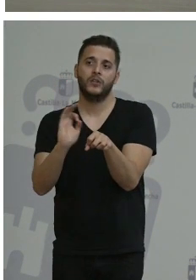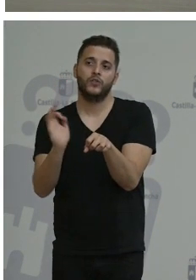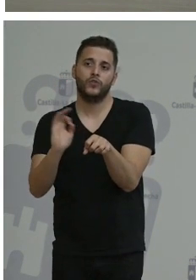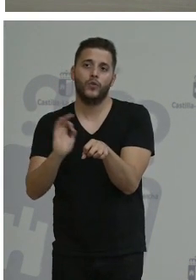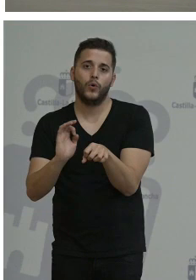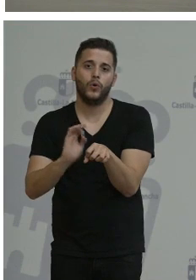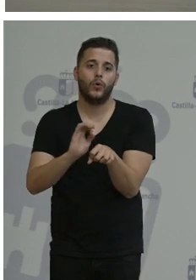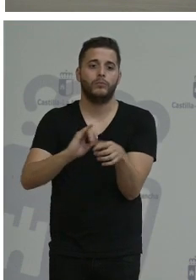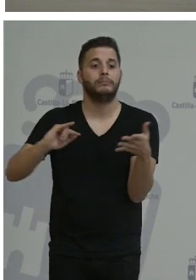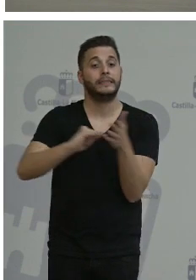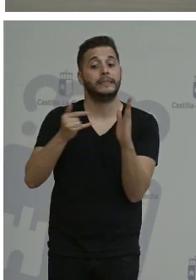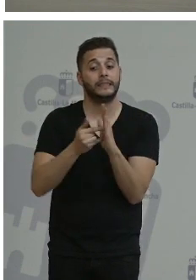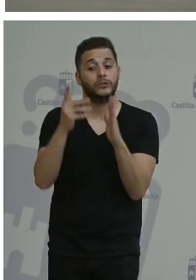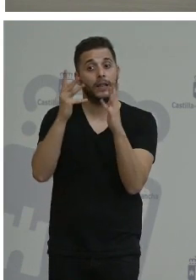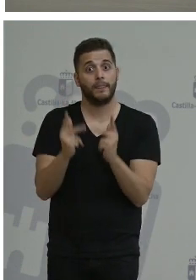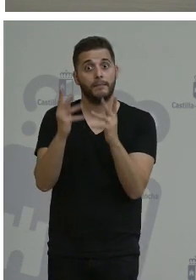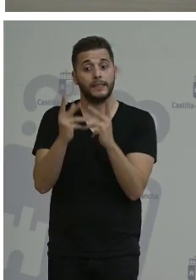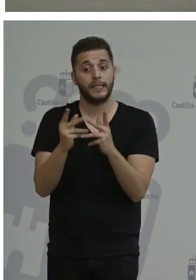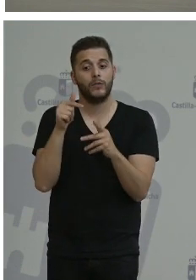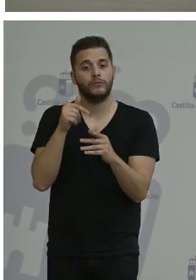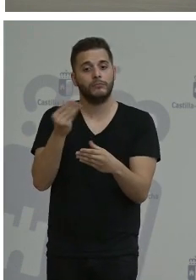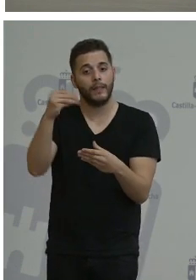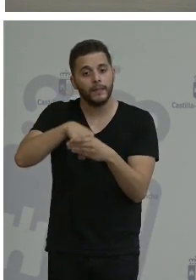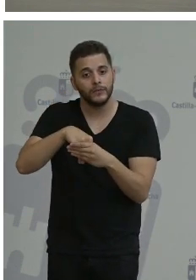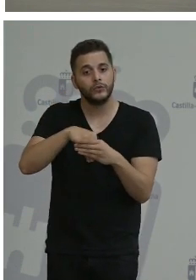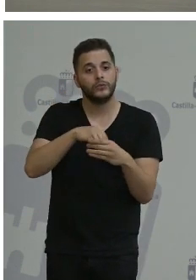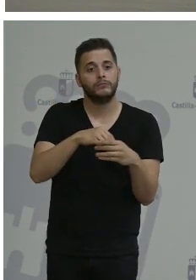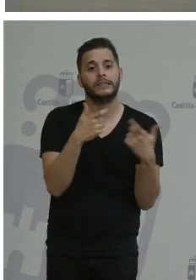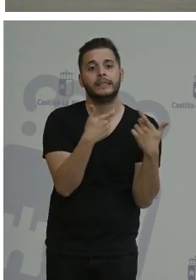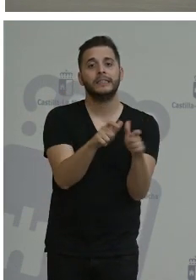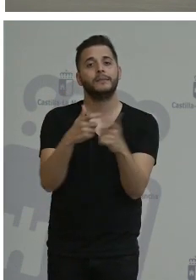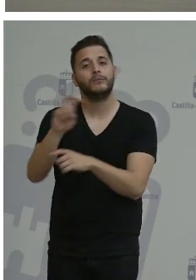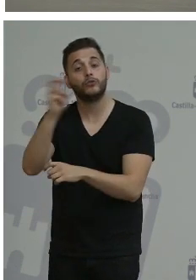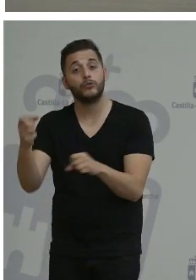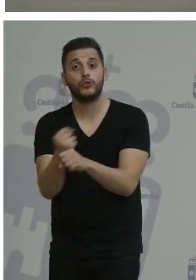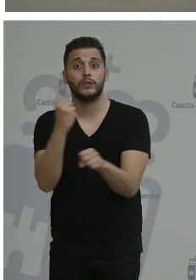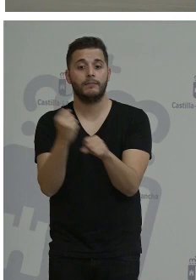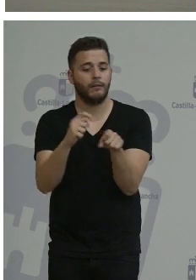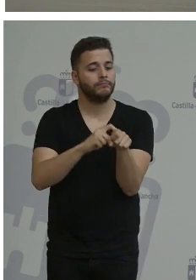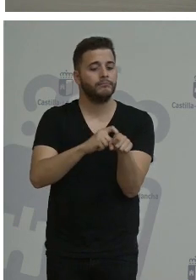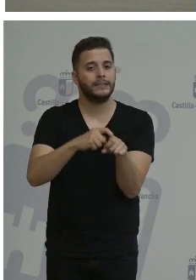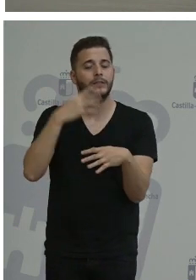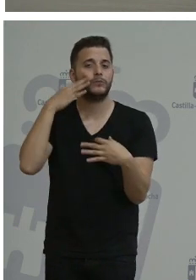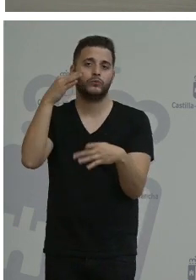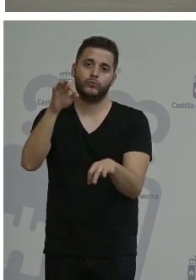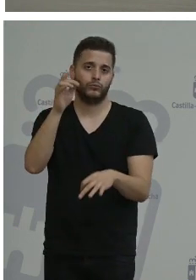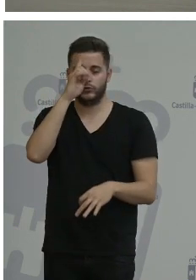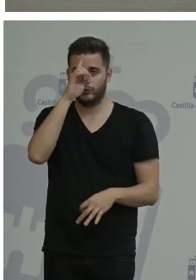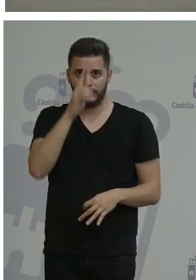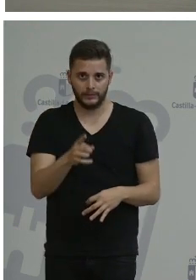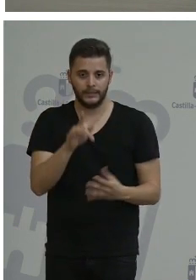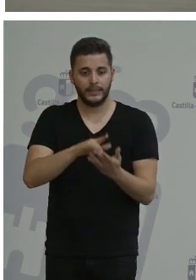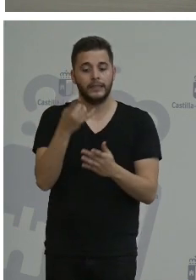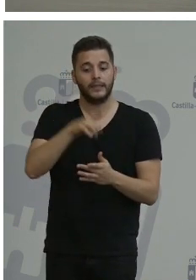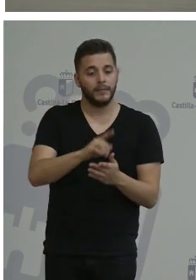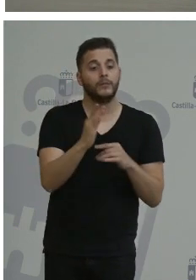técnicas y técnicos de la Administración que están trabajando en otros departamentos y que confeccionan también sus